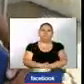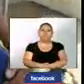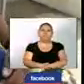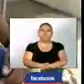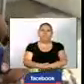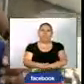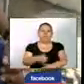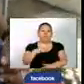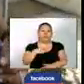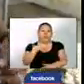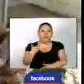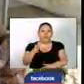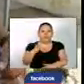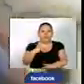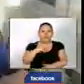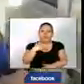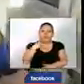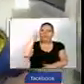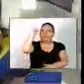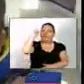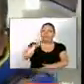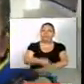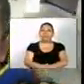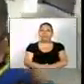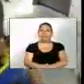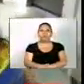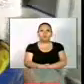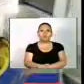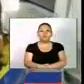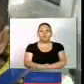y le fueron contestando sus peticiones a él feliz